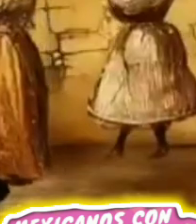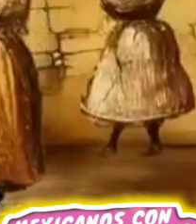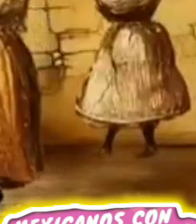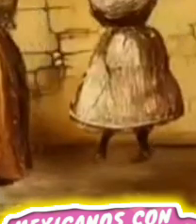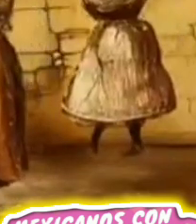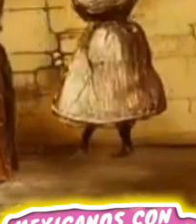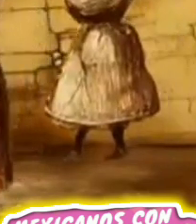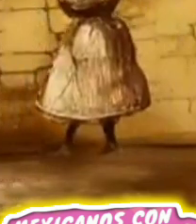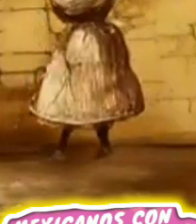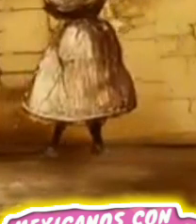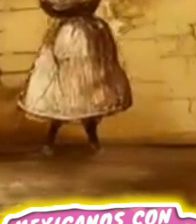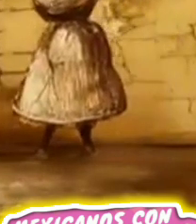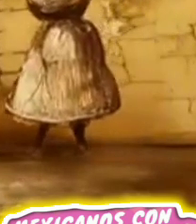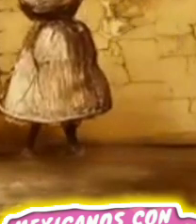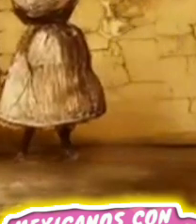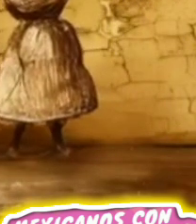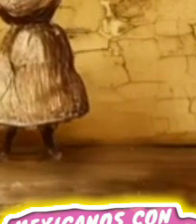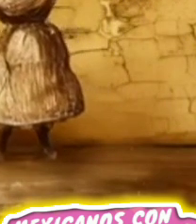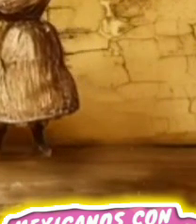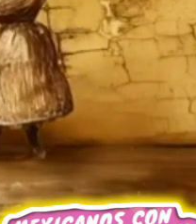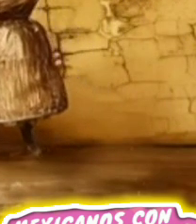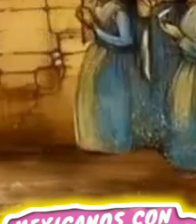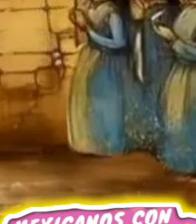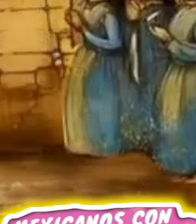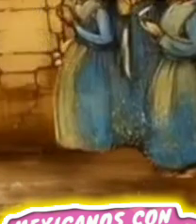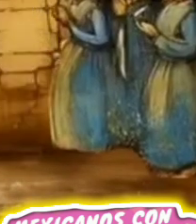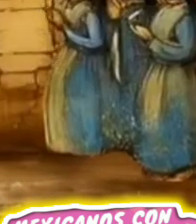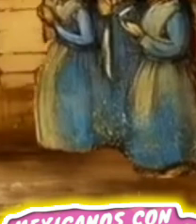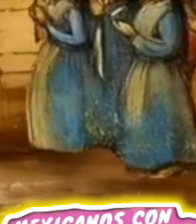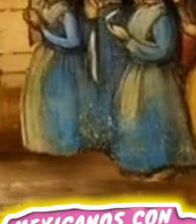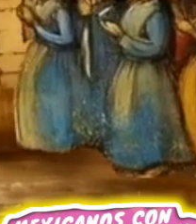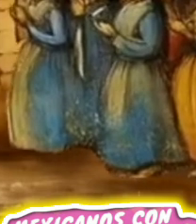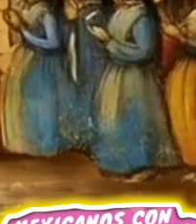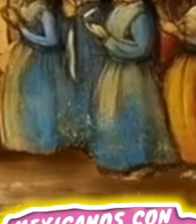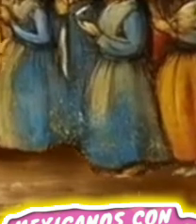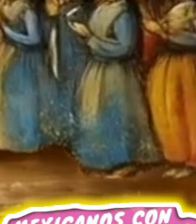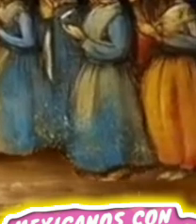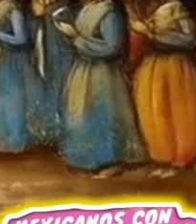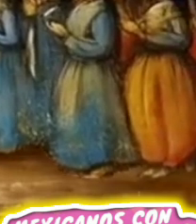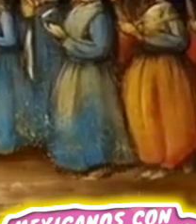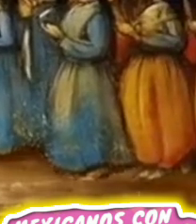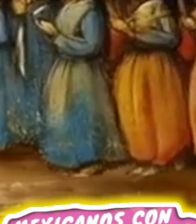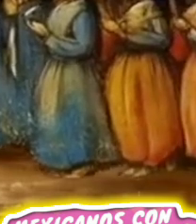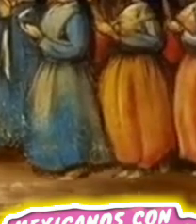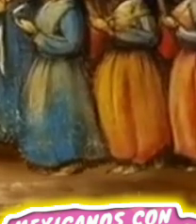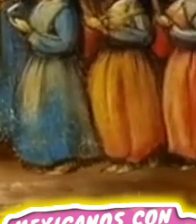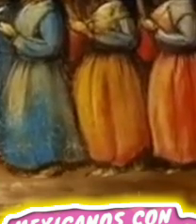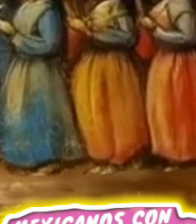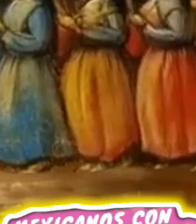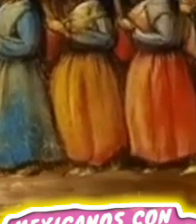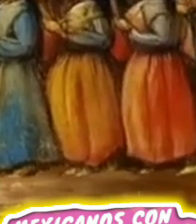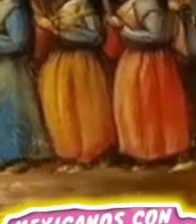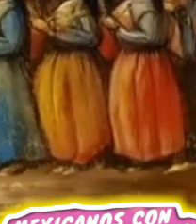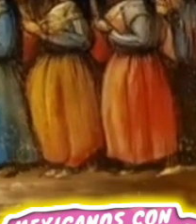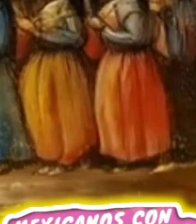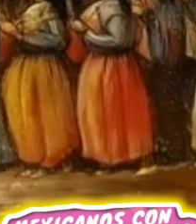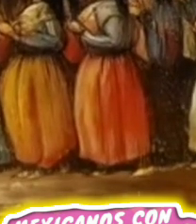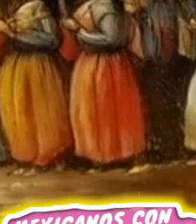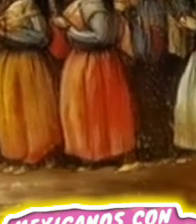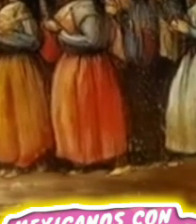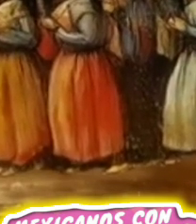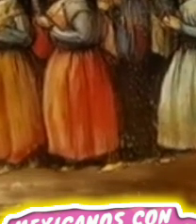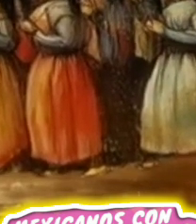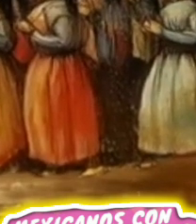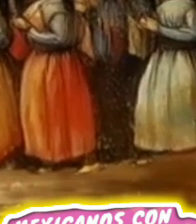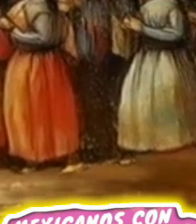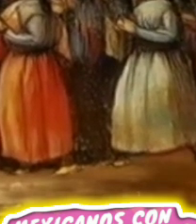más, rompiéndole la cabeza al cabo Hermenegildo. Las mujeres traían también machetes, palos, cuchillos